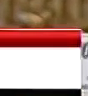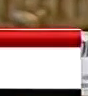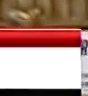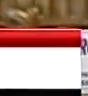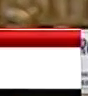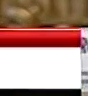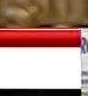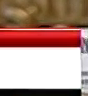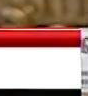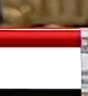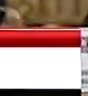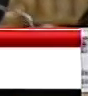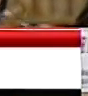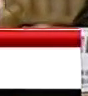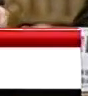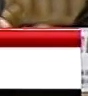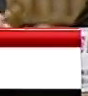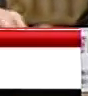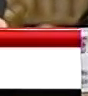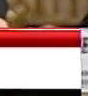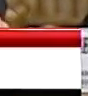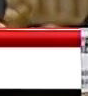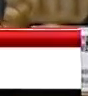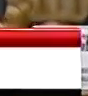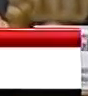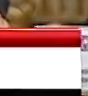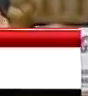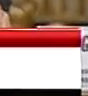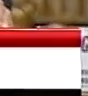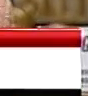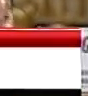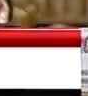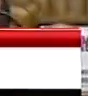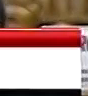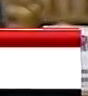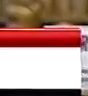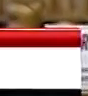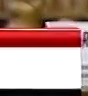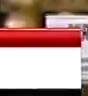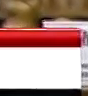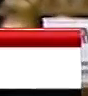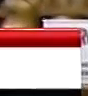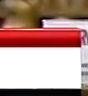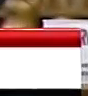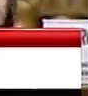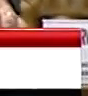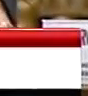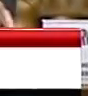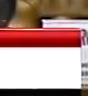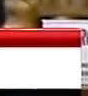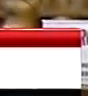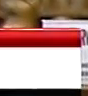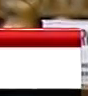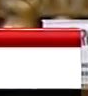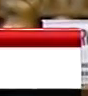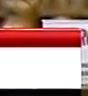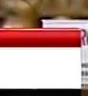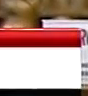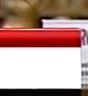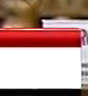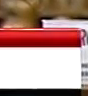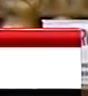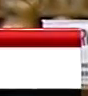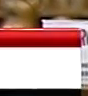Cresta, director de INDECI, a las personas que lo acompañan, algunos generales que lo conocemos de